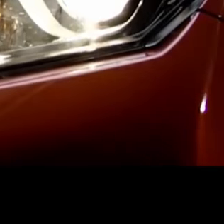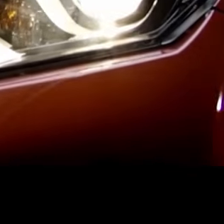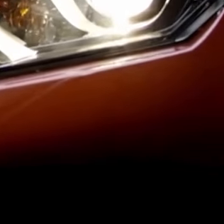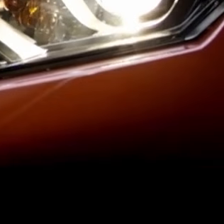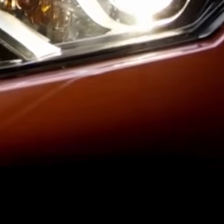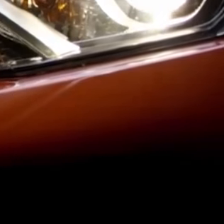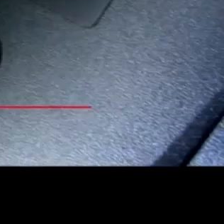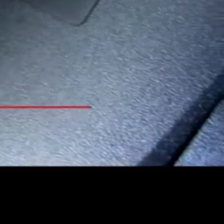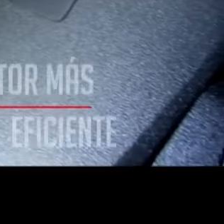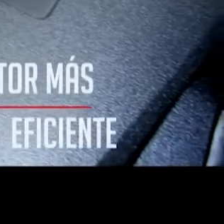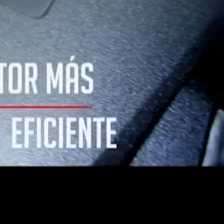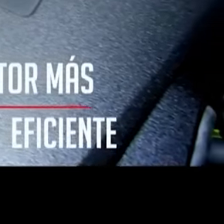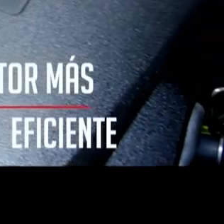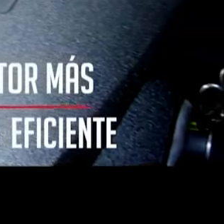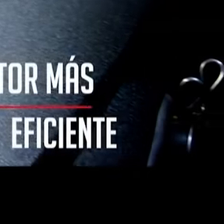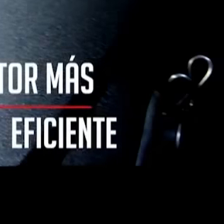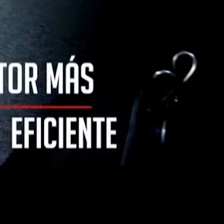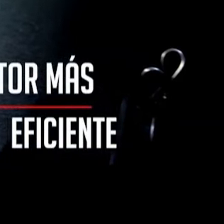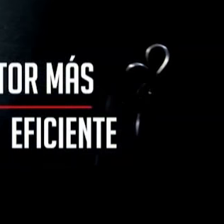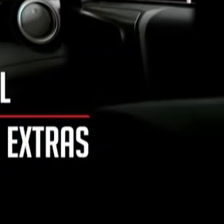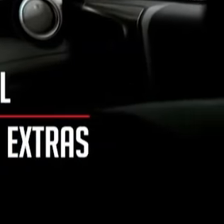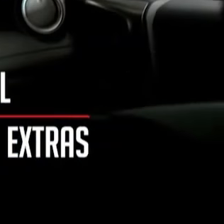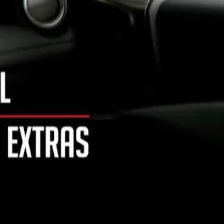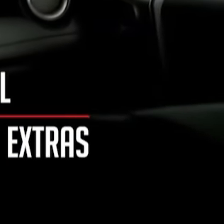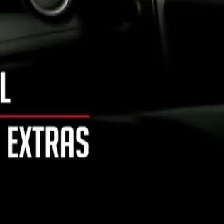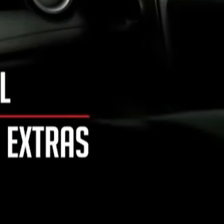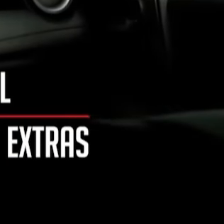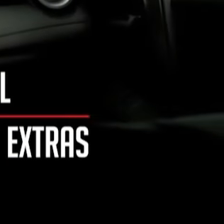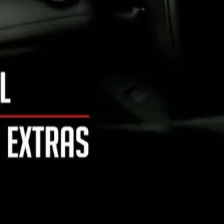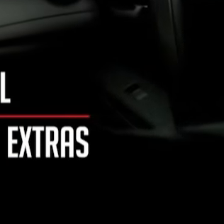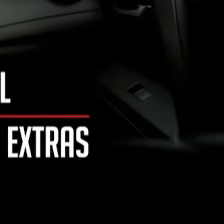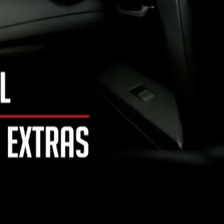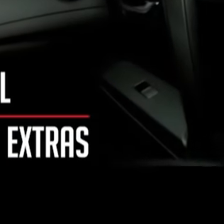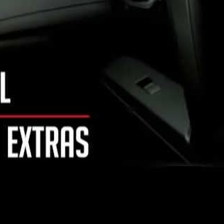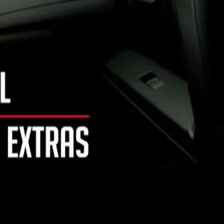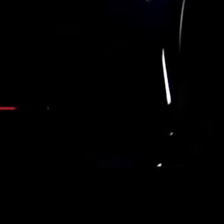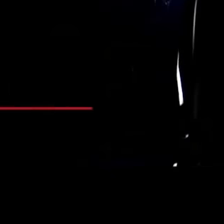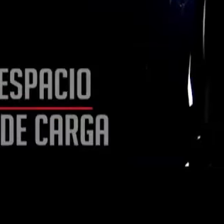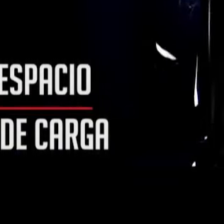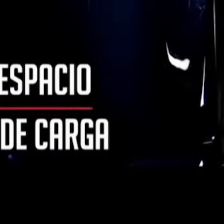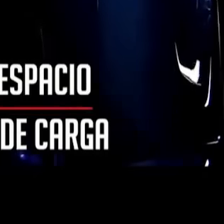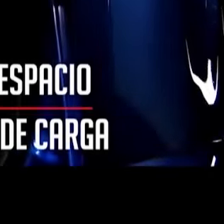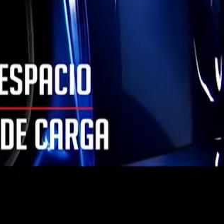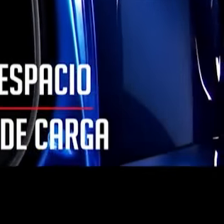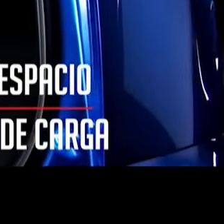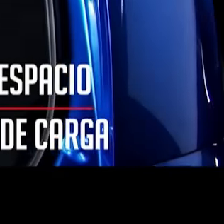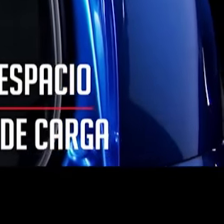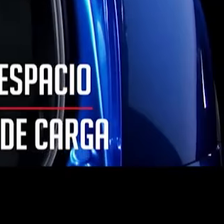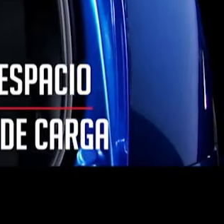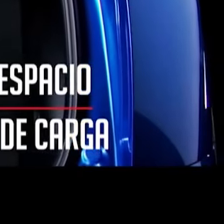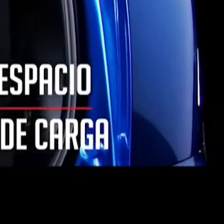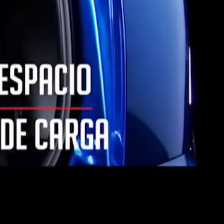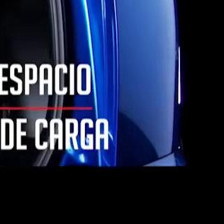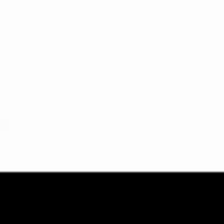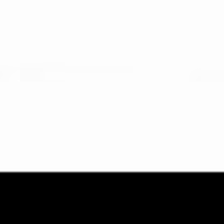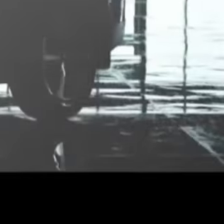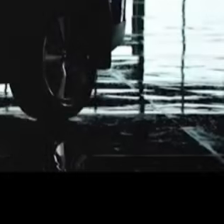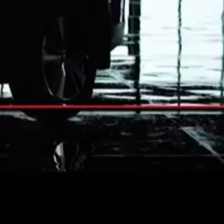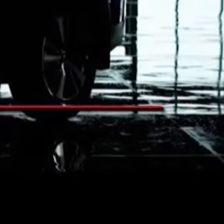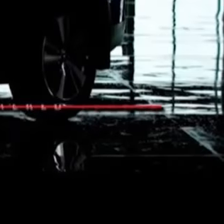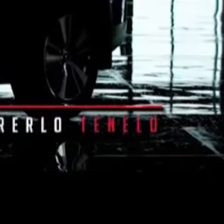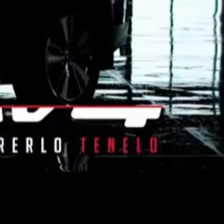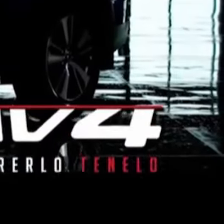Totalmente renovada, motor más eficiente, arranque inteligente, más espacio de carga. Nueva